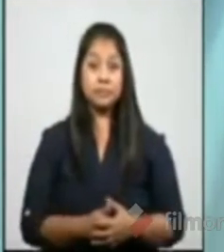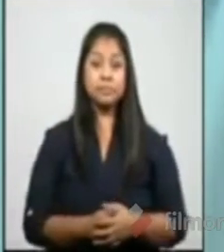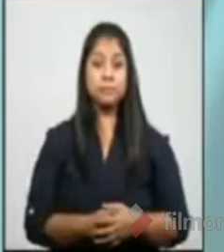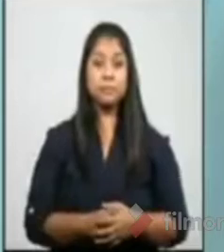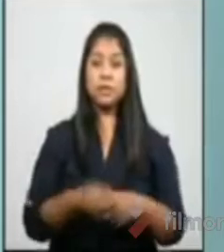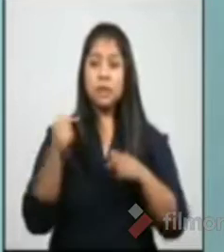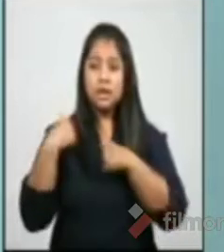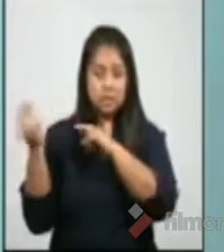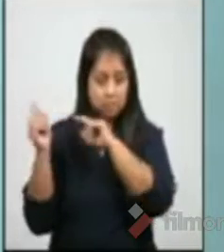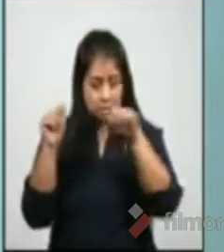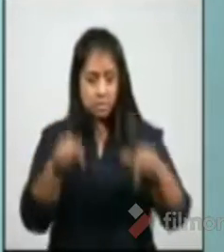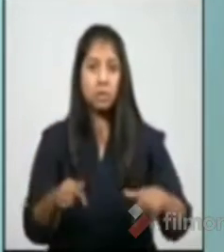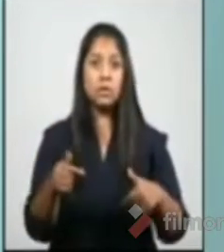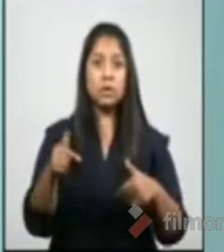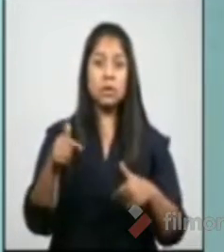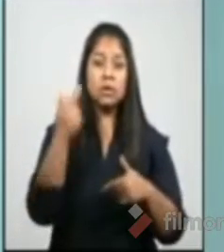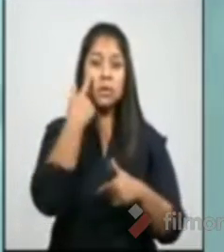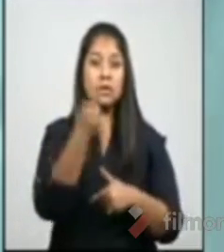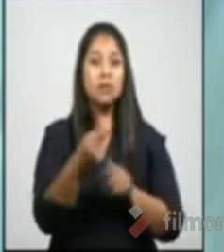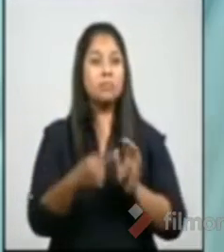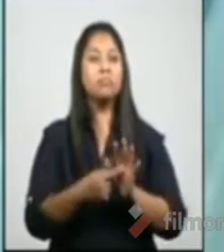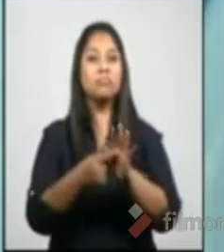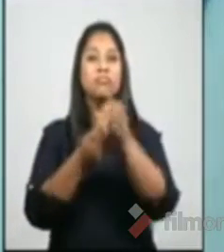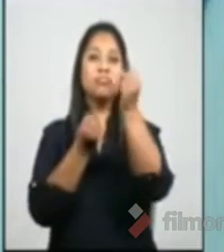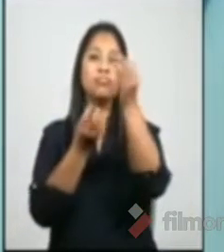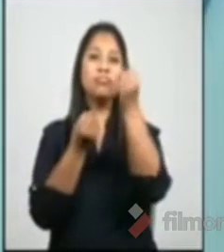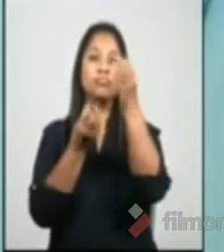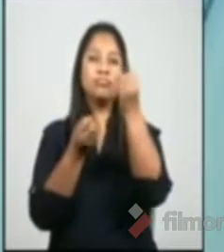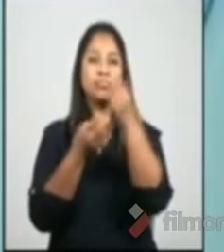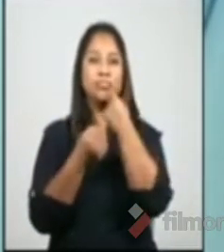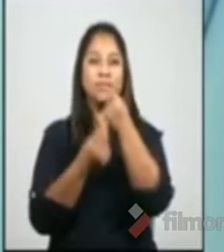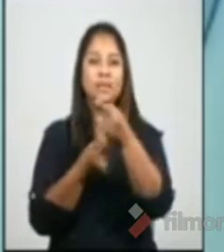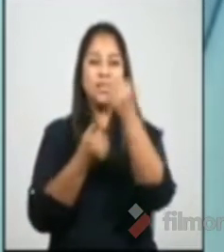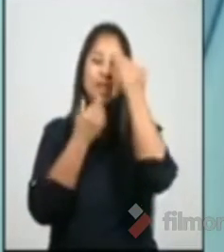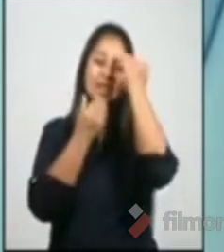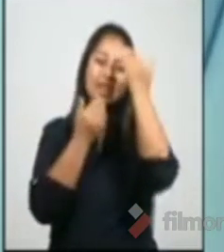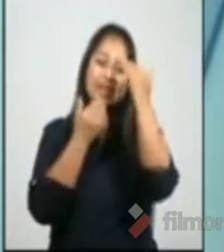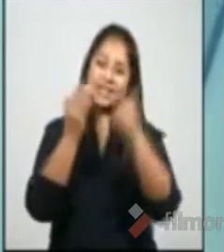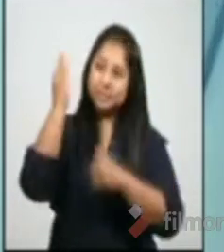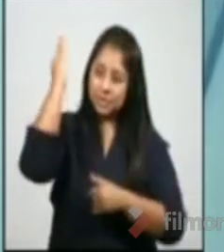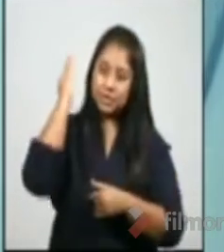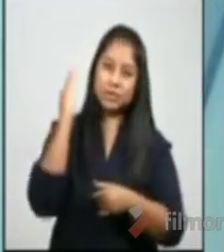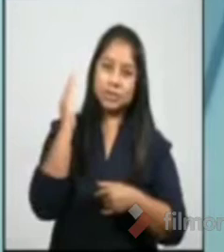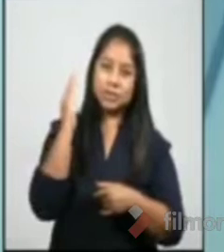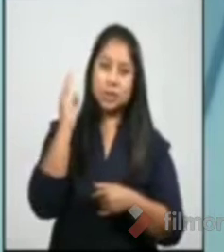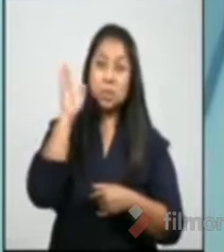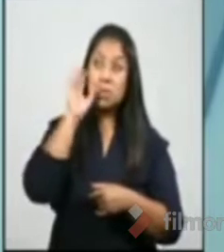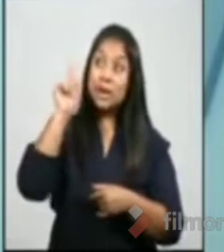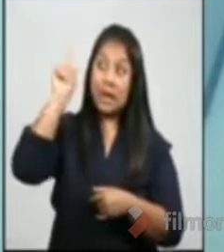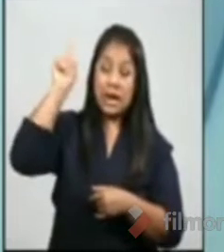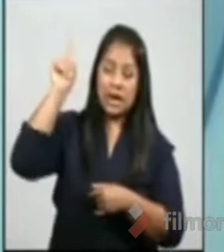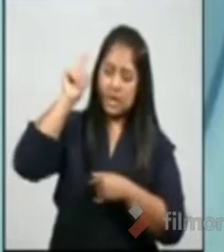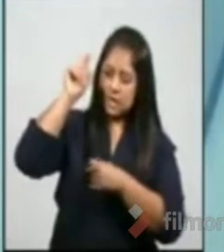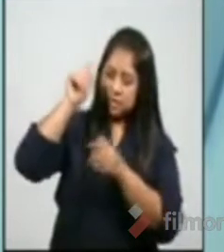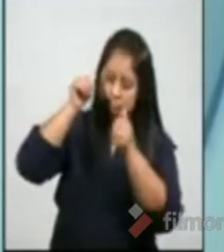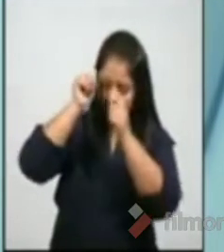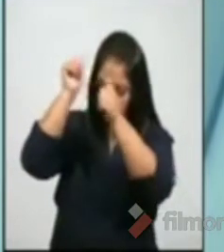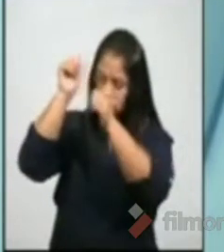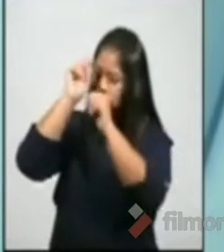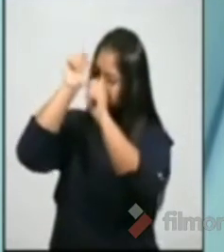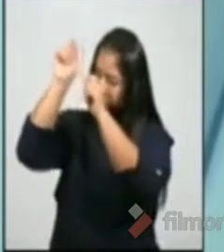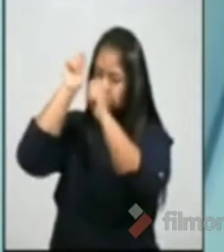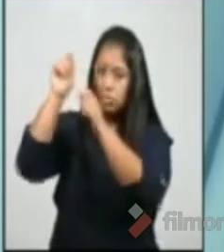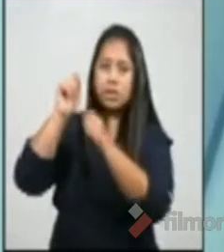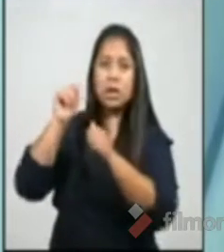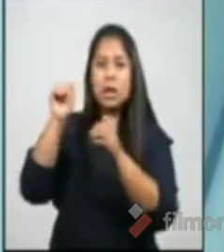venir aquí con ustedes es venirles a decir gracias a Dios, porque a Él la honra y la gloria, gracias